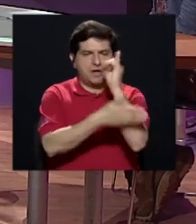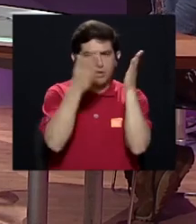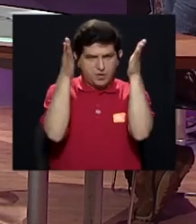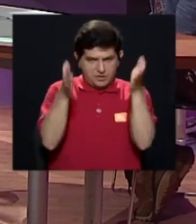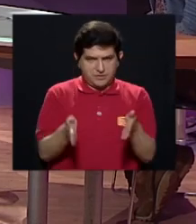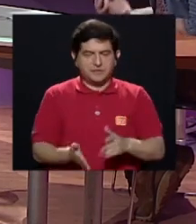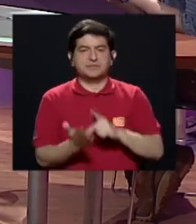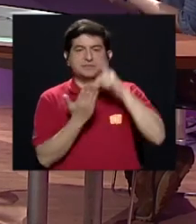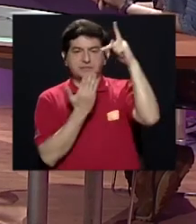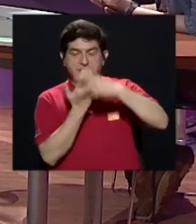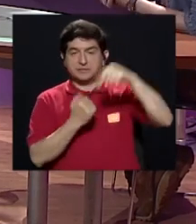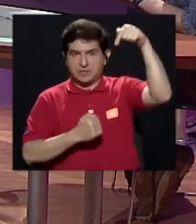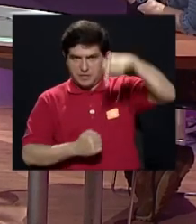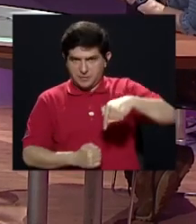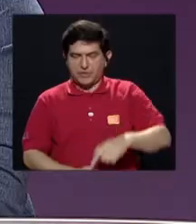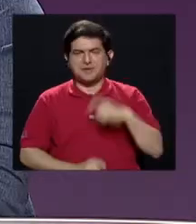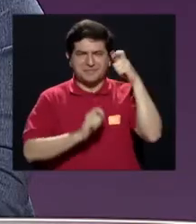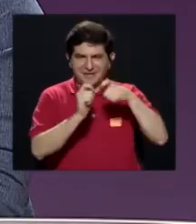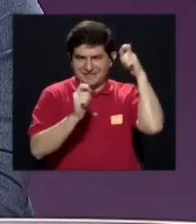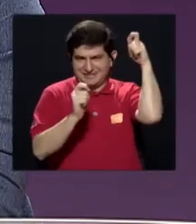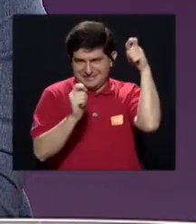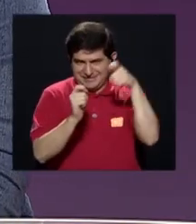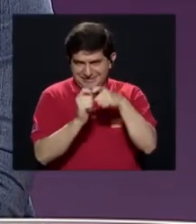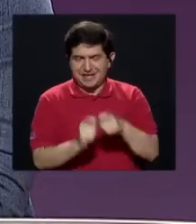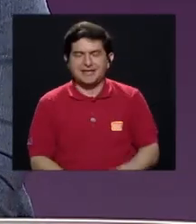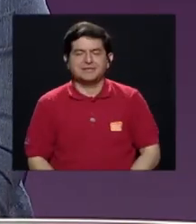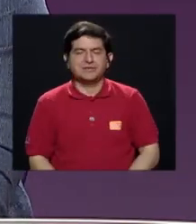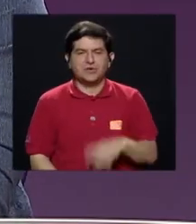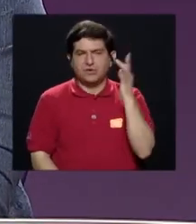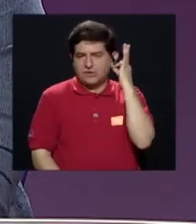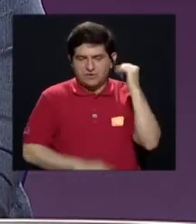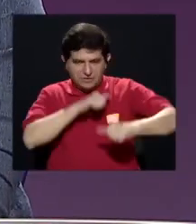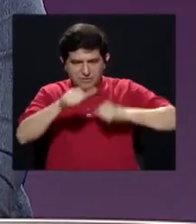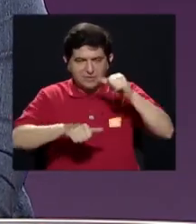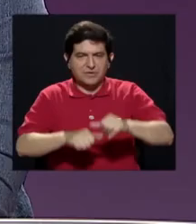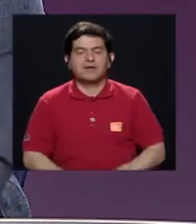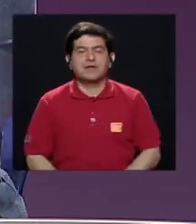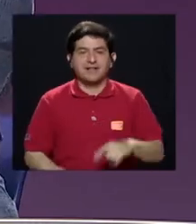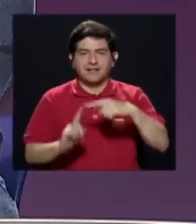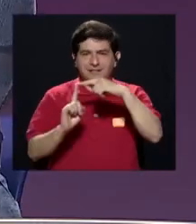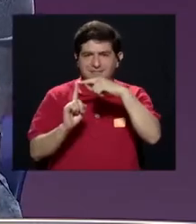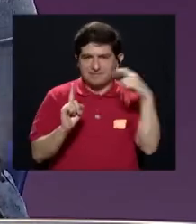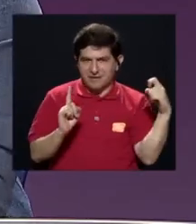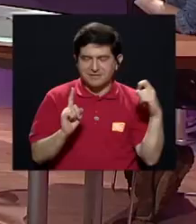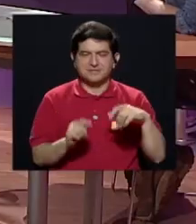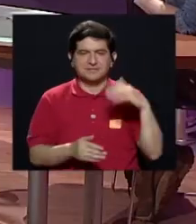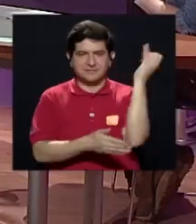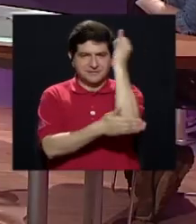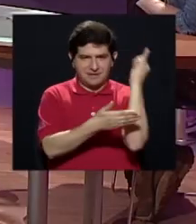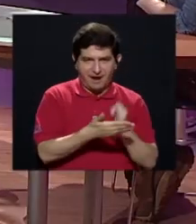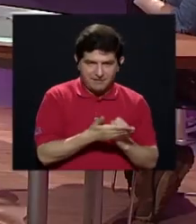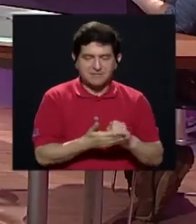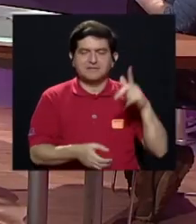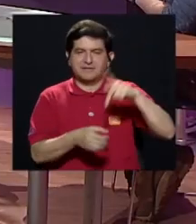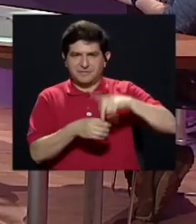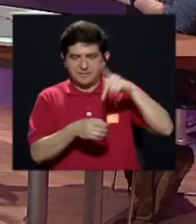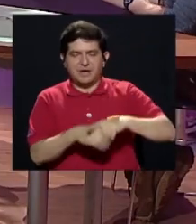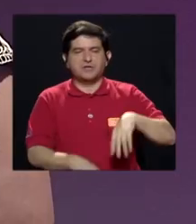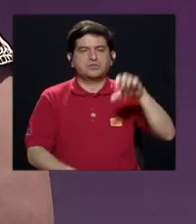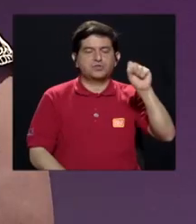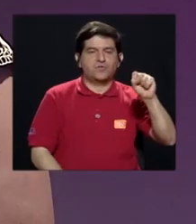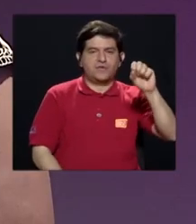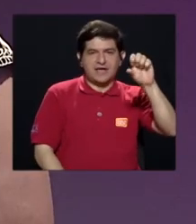artistas. El programa de hoy específicamente es de feminismo, una mirada desde el arte, y contamos con la participación de